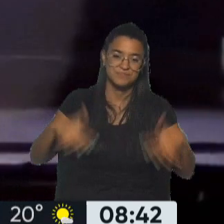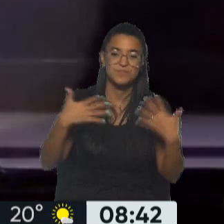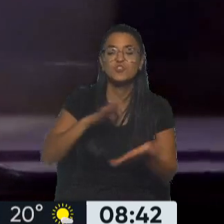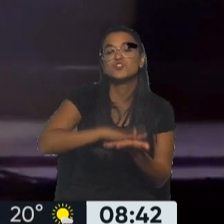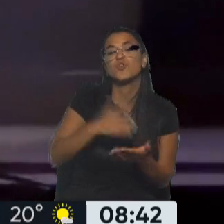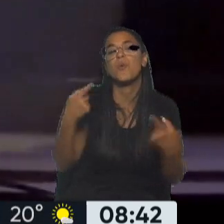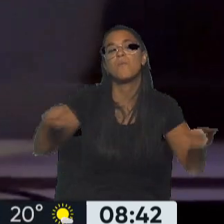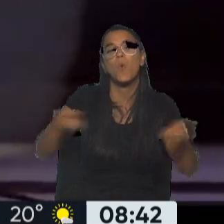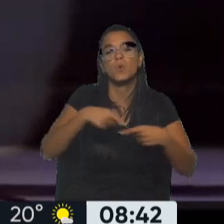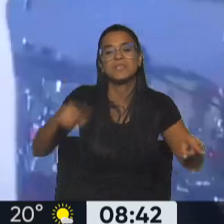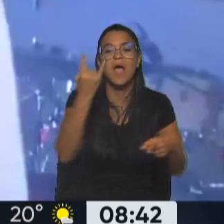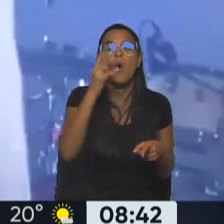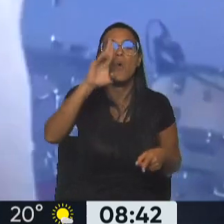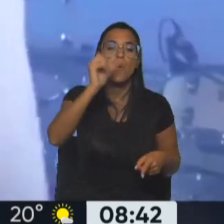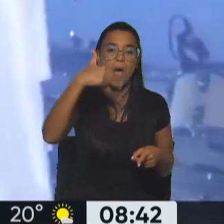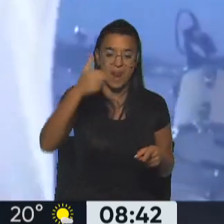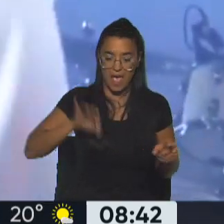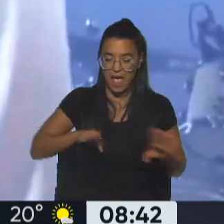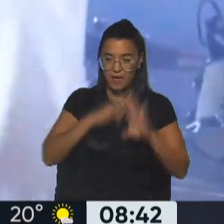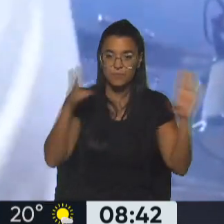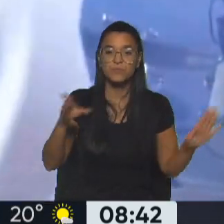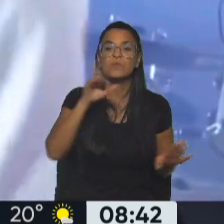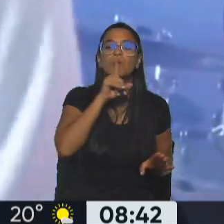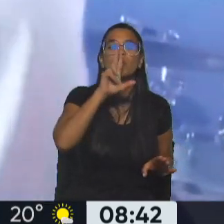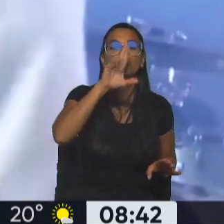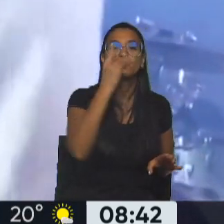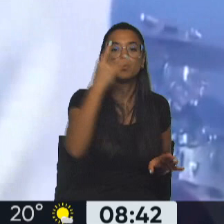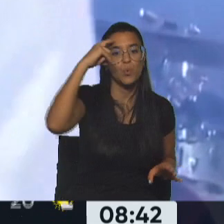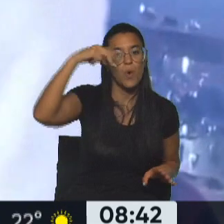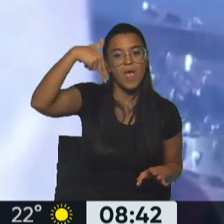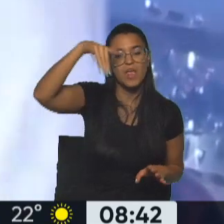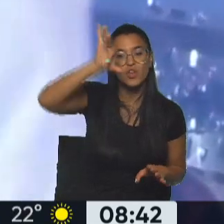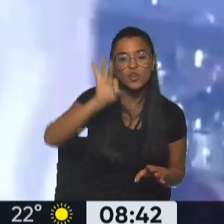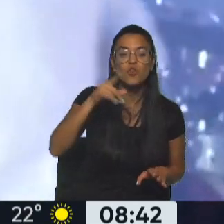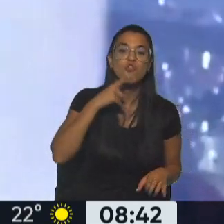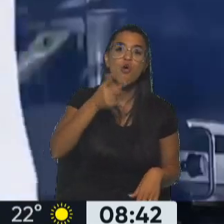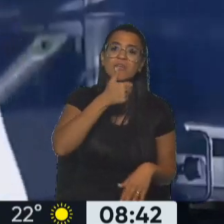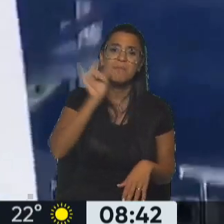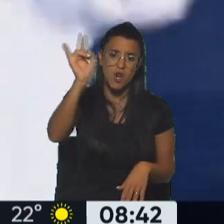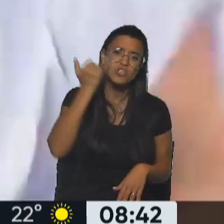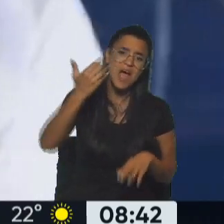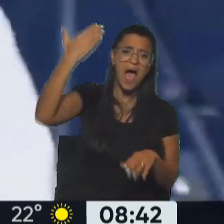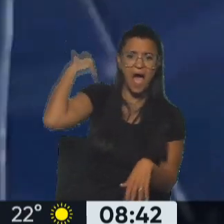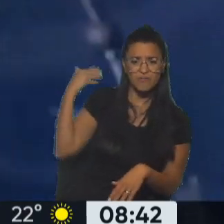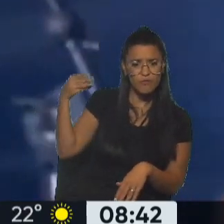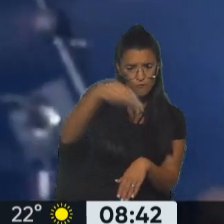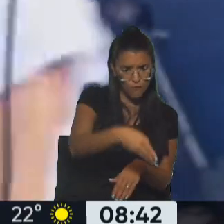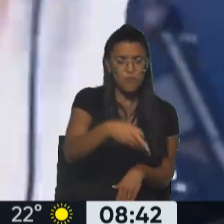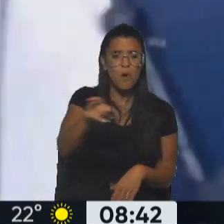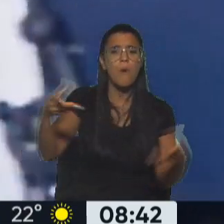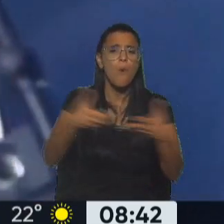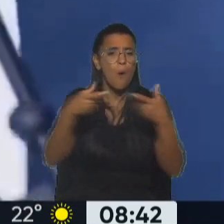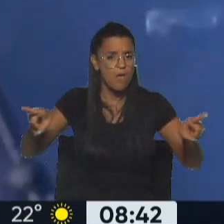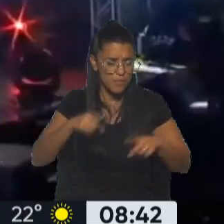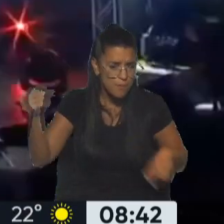fue la música urbana de este año. Hablamos de Trueno, que tenía en el Quilmes Rock, ya se había presentado personalmente, y una de las bandas